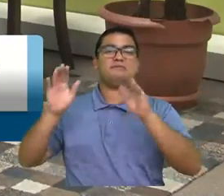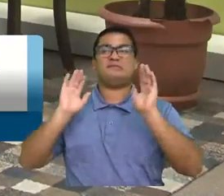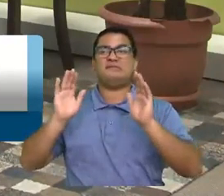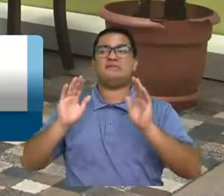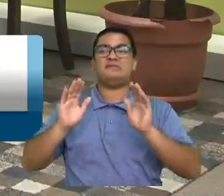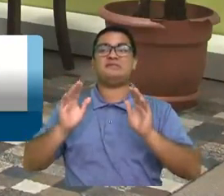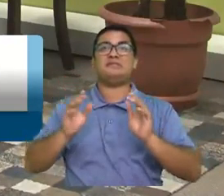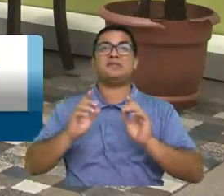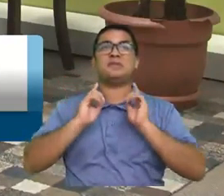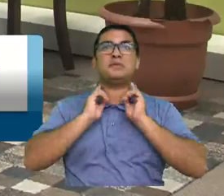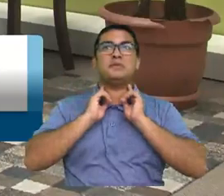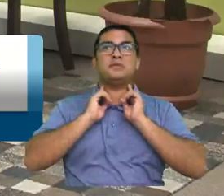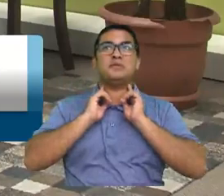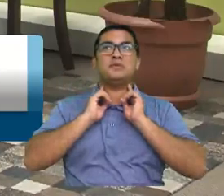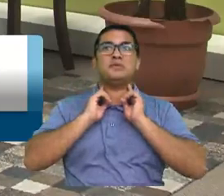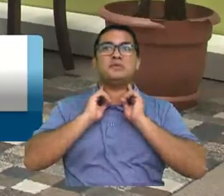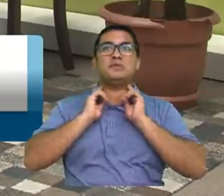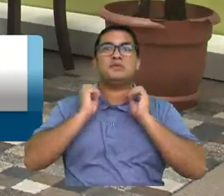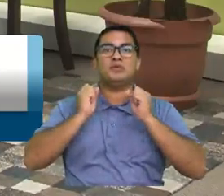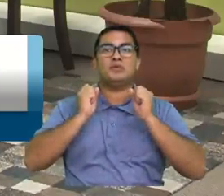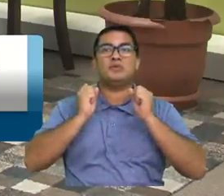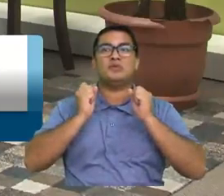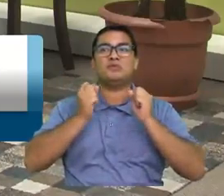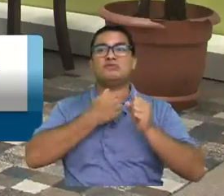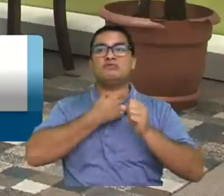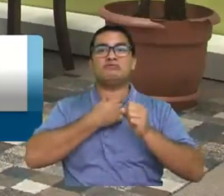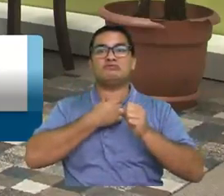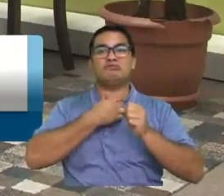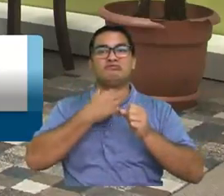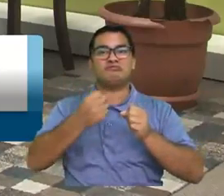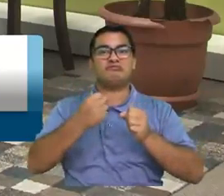va pasando el tiempo, ya no se queda solamente a nivel pues